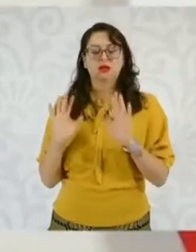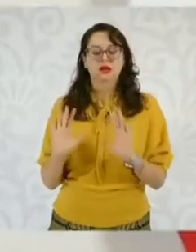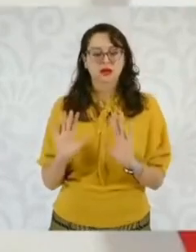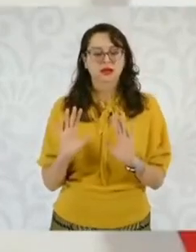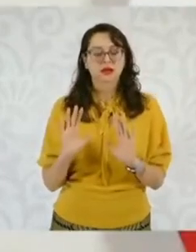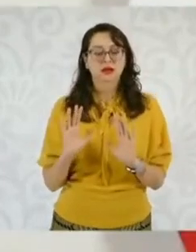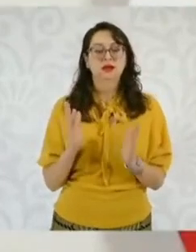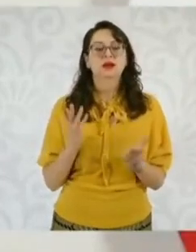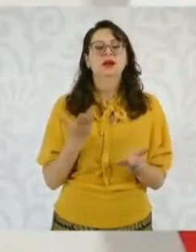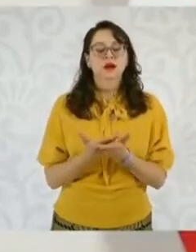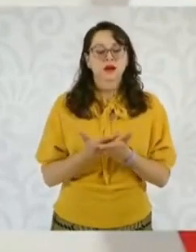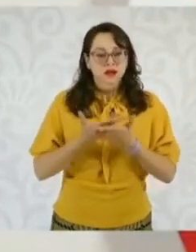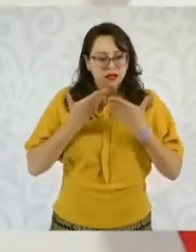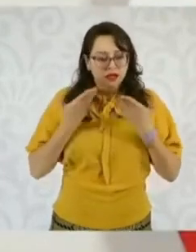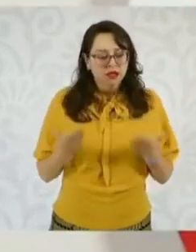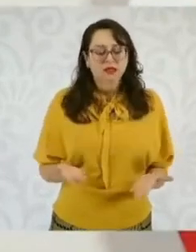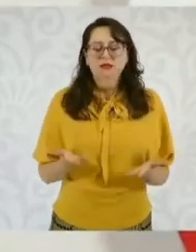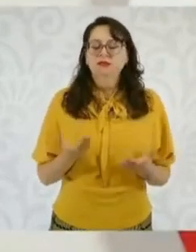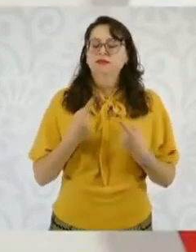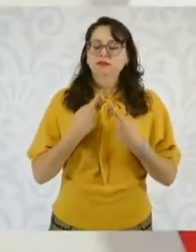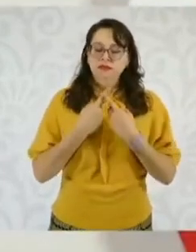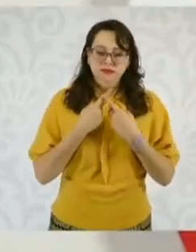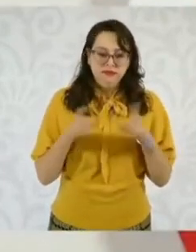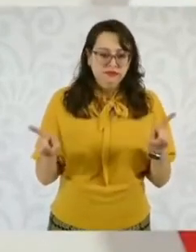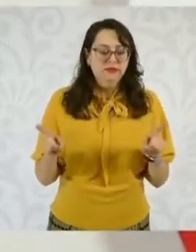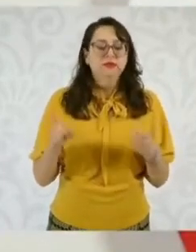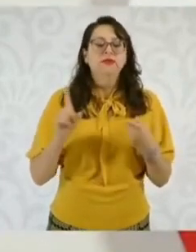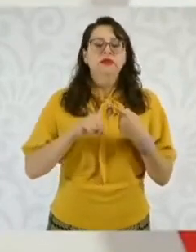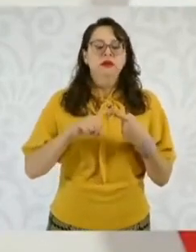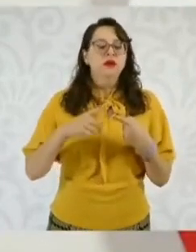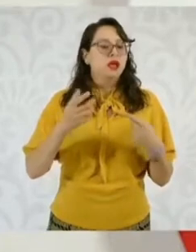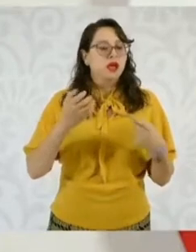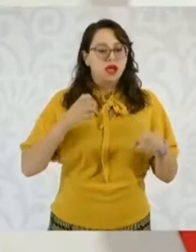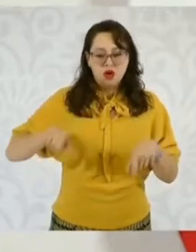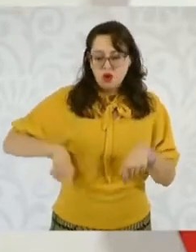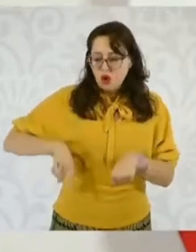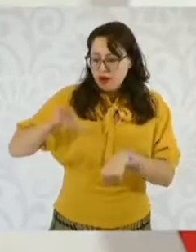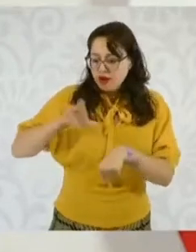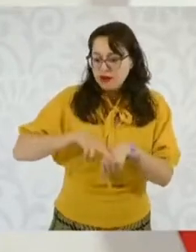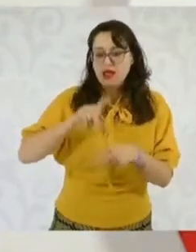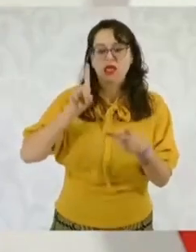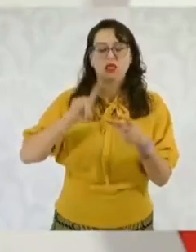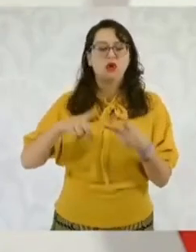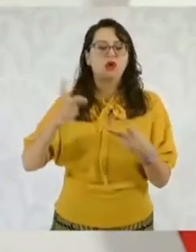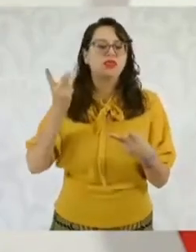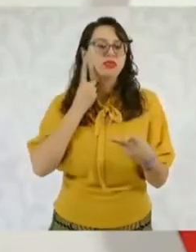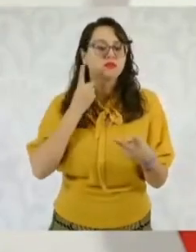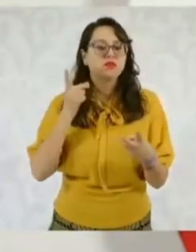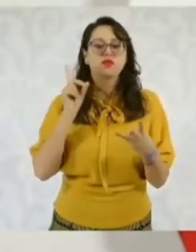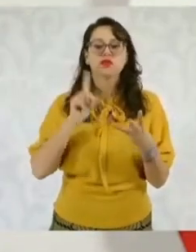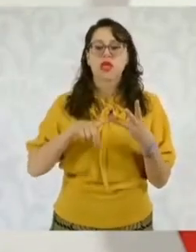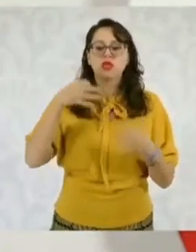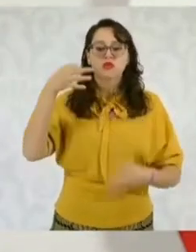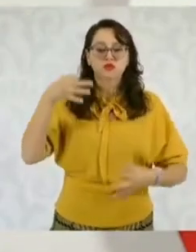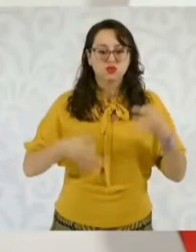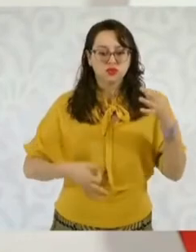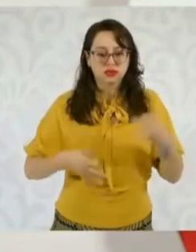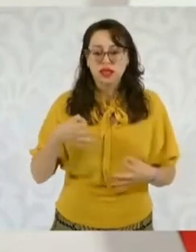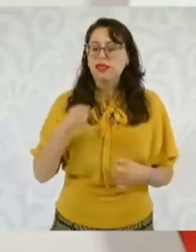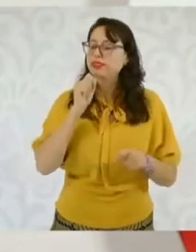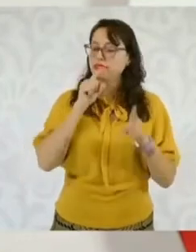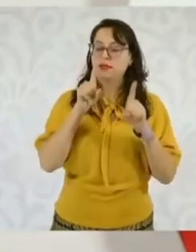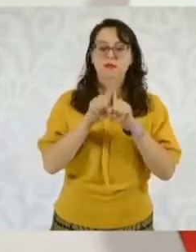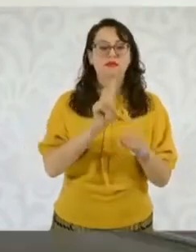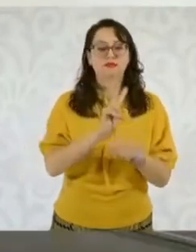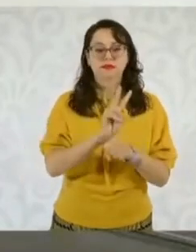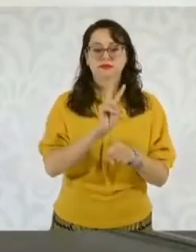autónomos, y ya también ahora van a tener también por ejecutivo, por legislativo, por judicial y también por sus autónomos. Eso